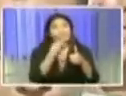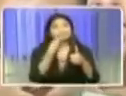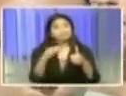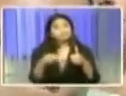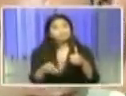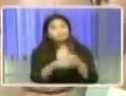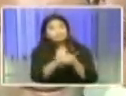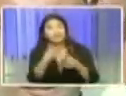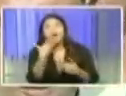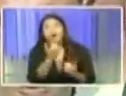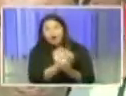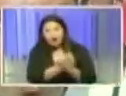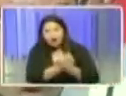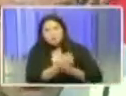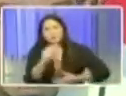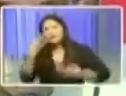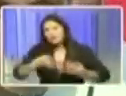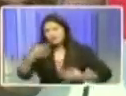que ama de verdad.